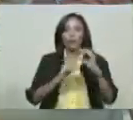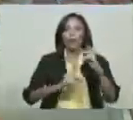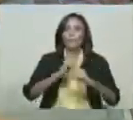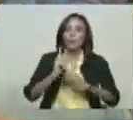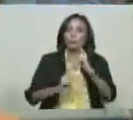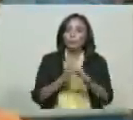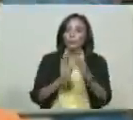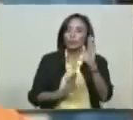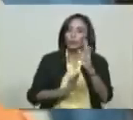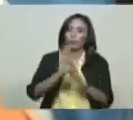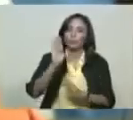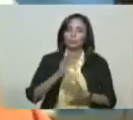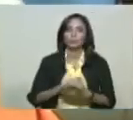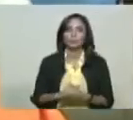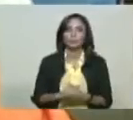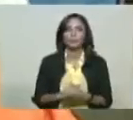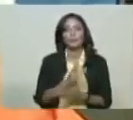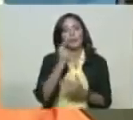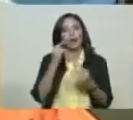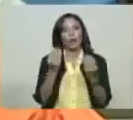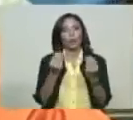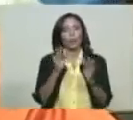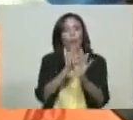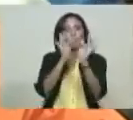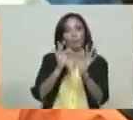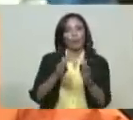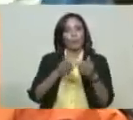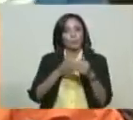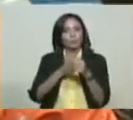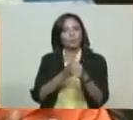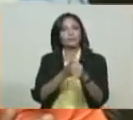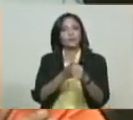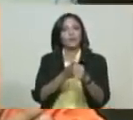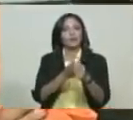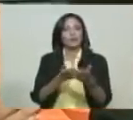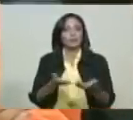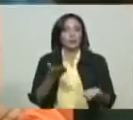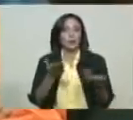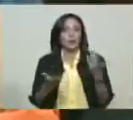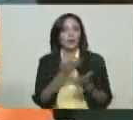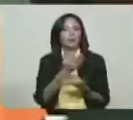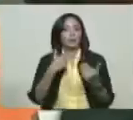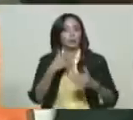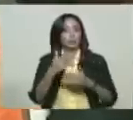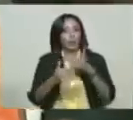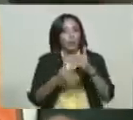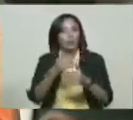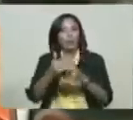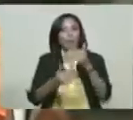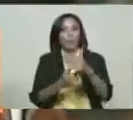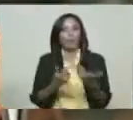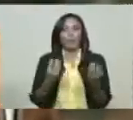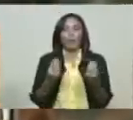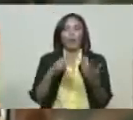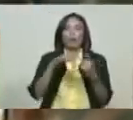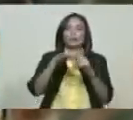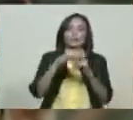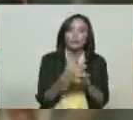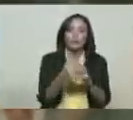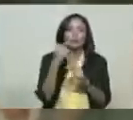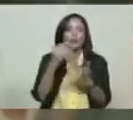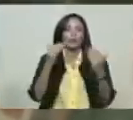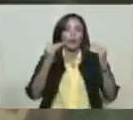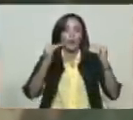productivas y por la vía de la recuperación y el crecimiento, lograr una situación de